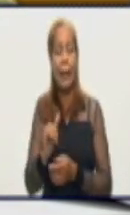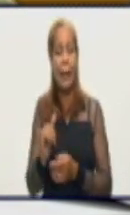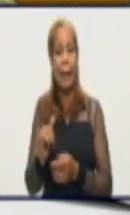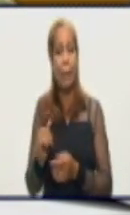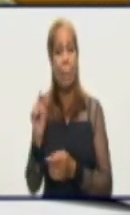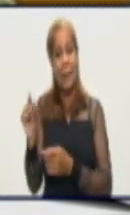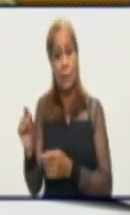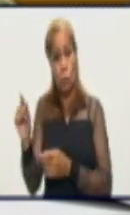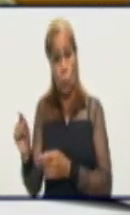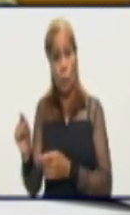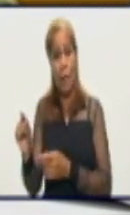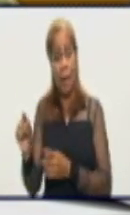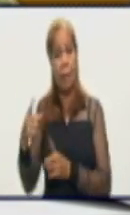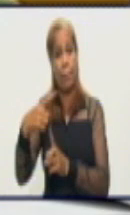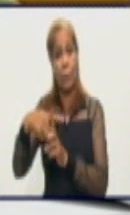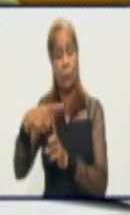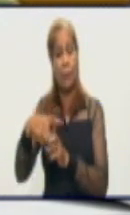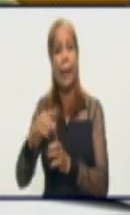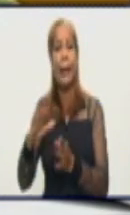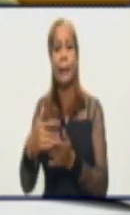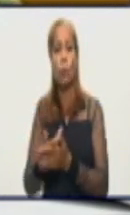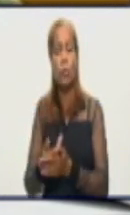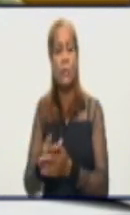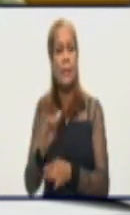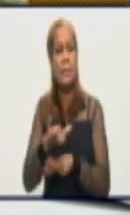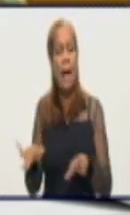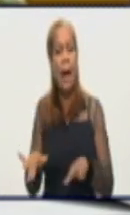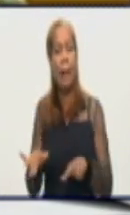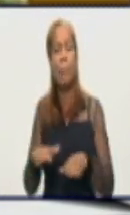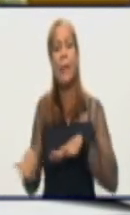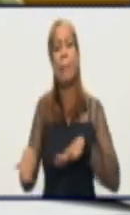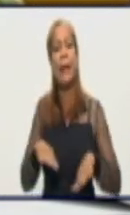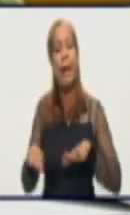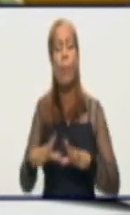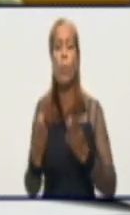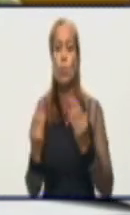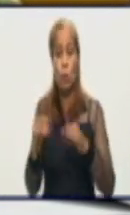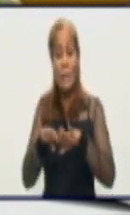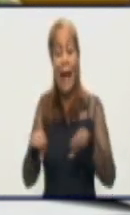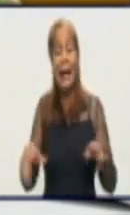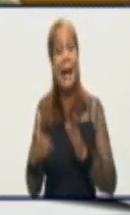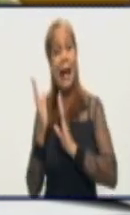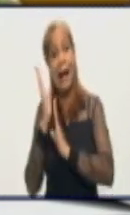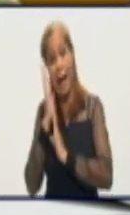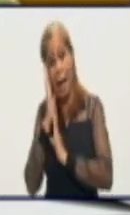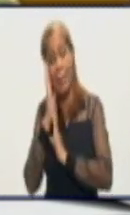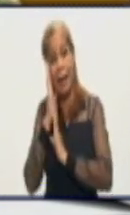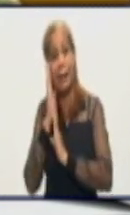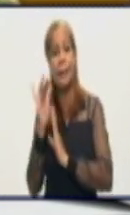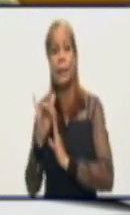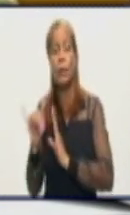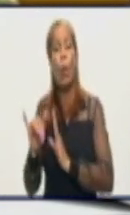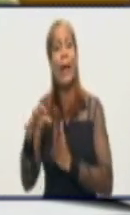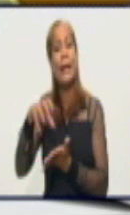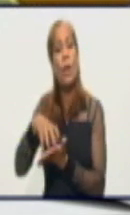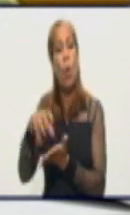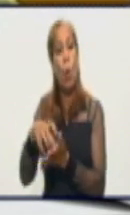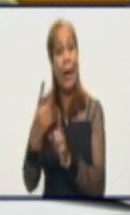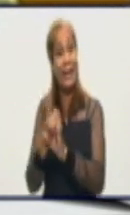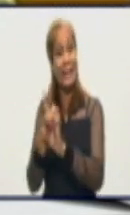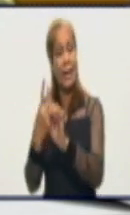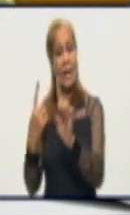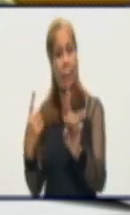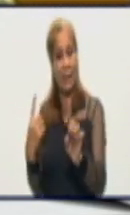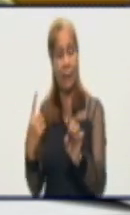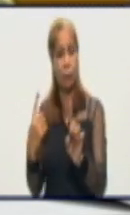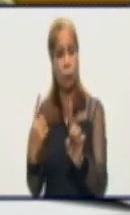que hagamos un despliegue de camas que pueda garantizar de una manera, de la manera requerida, que se aíslen, es